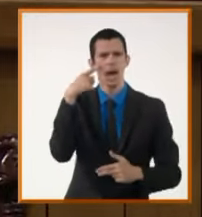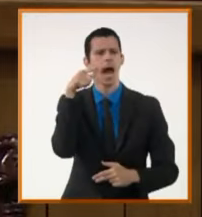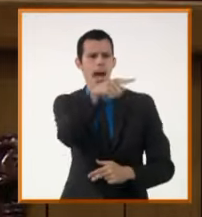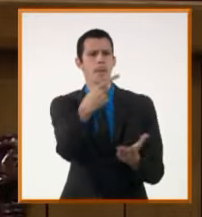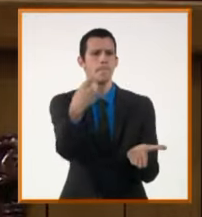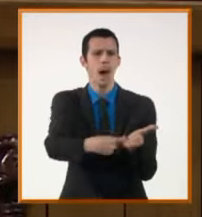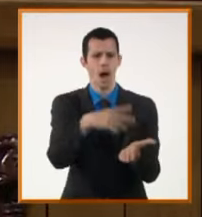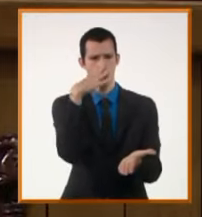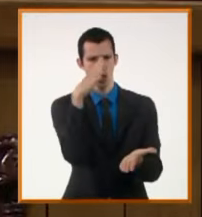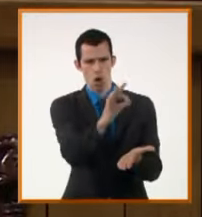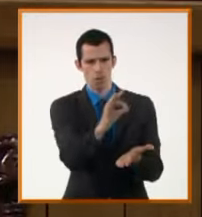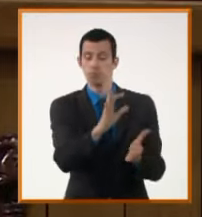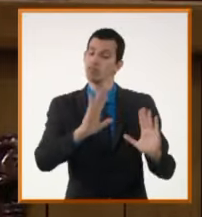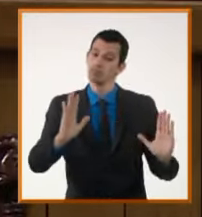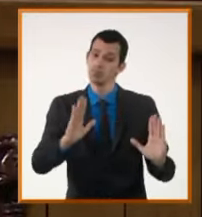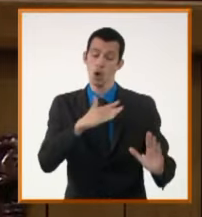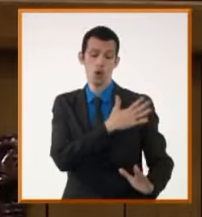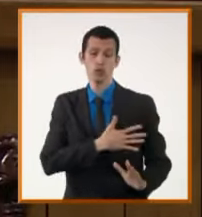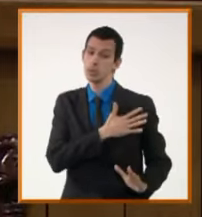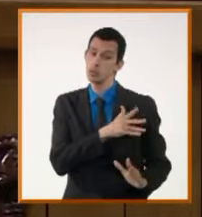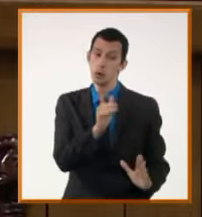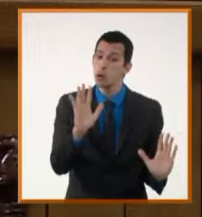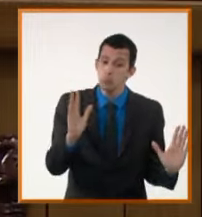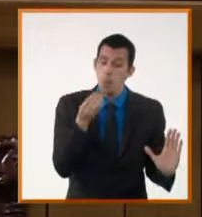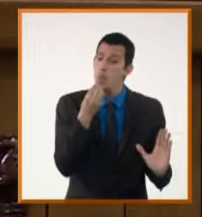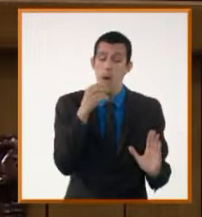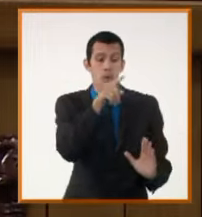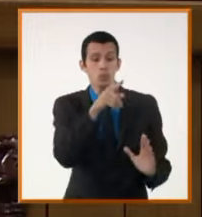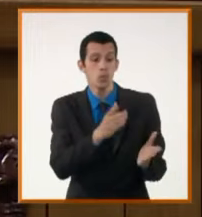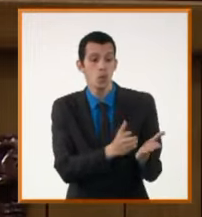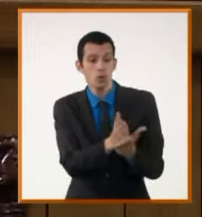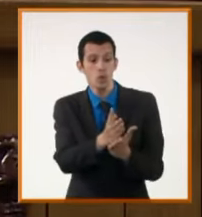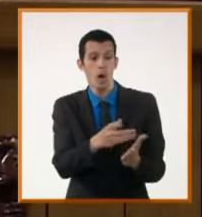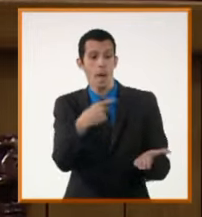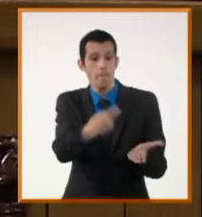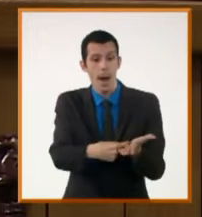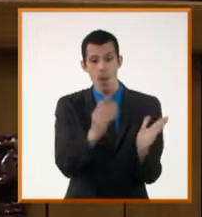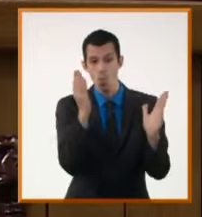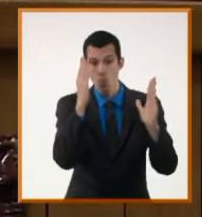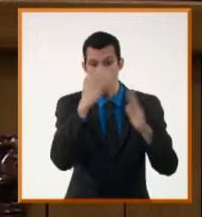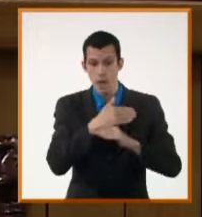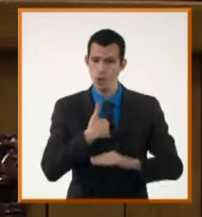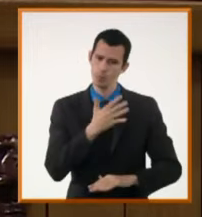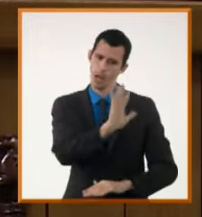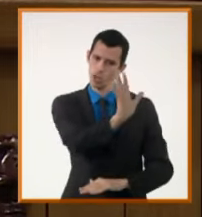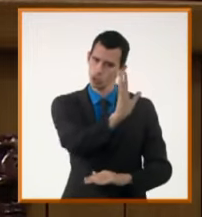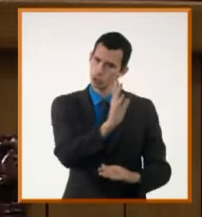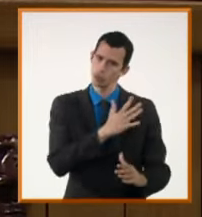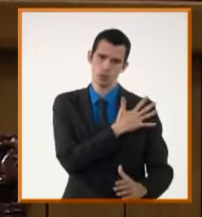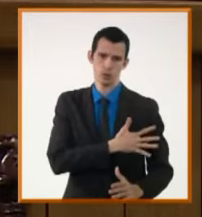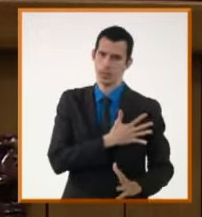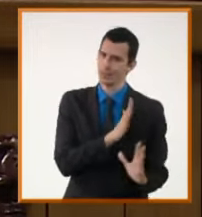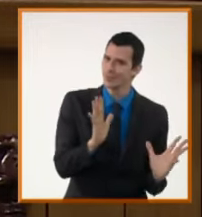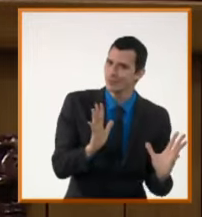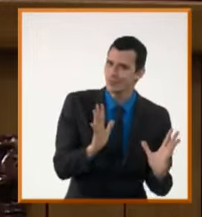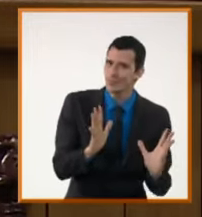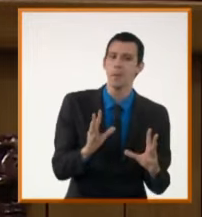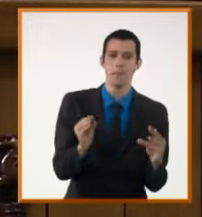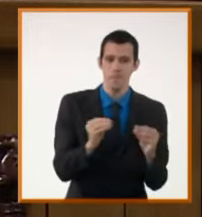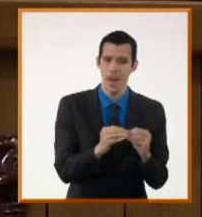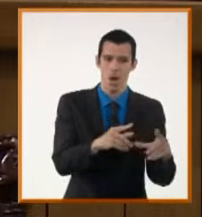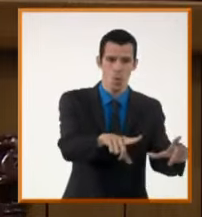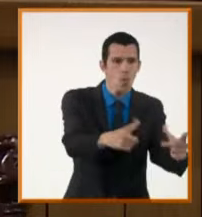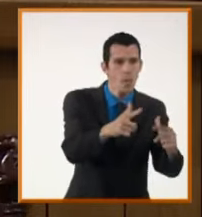acciones, ir cerrando llaves por un lado o por otro, para que no nos dé la sorpresa en diciembre de esas